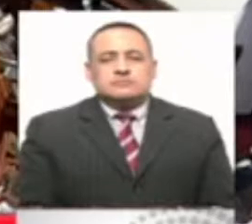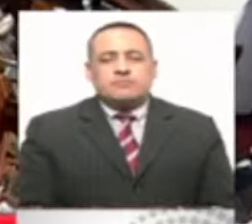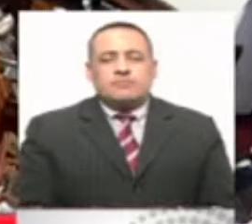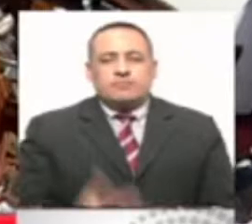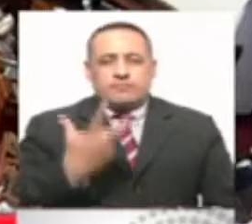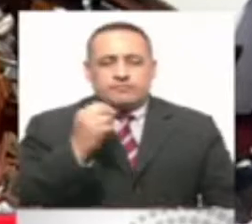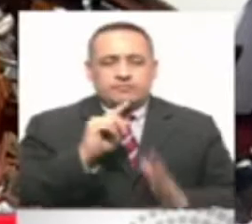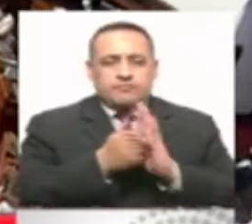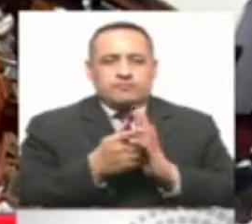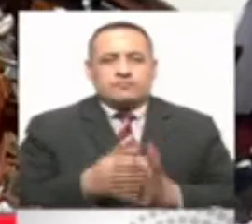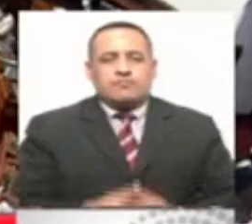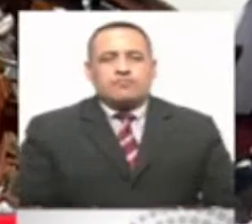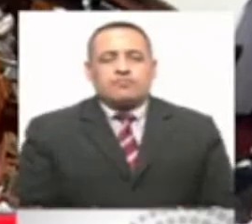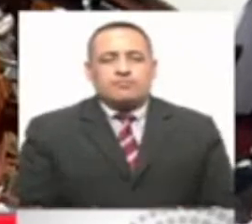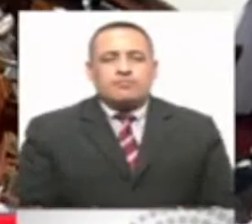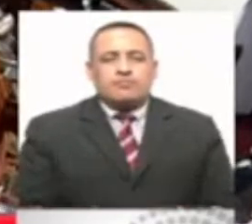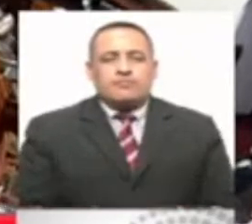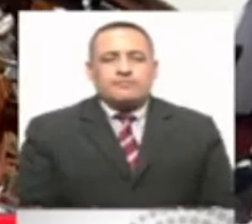...30 segundos.